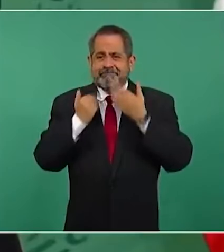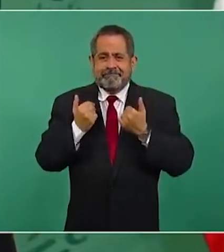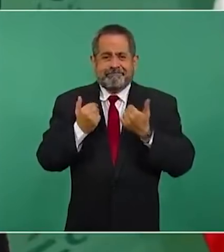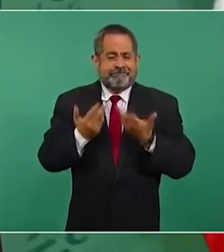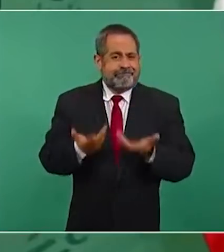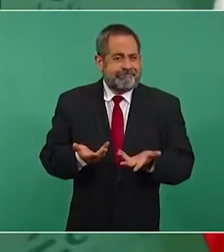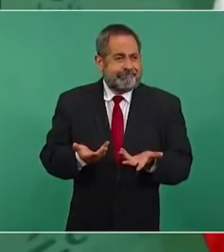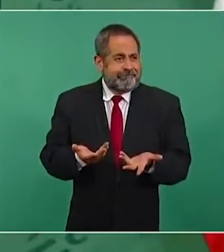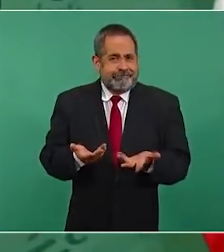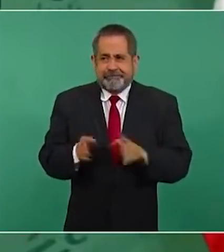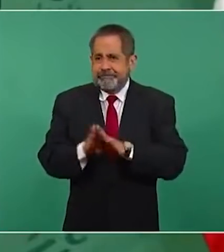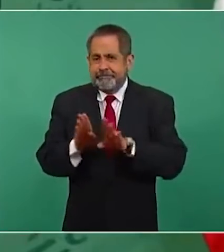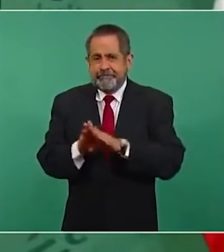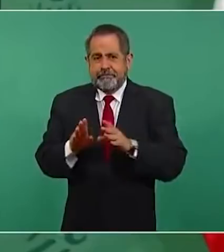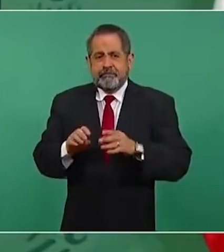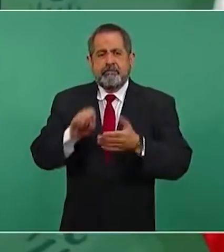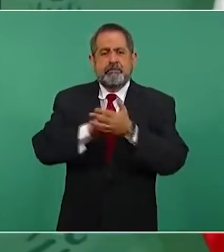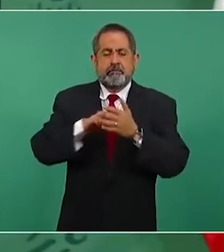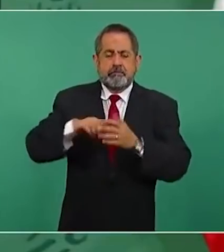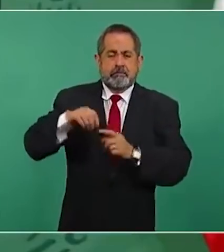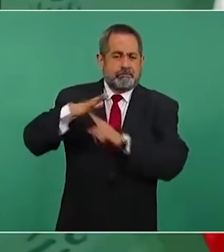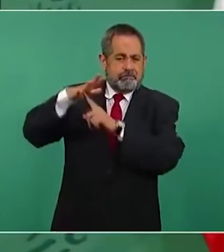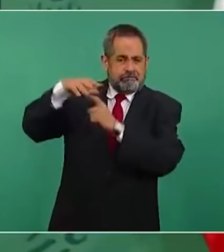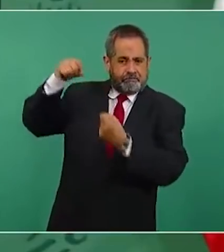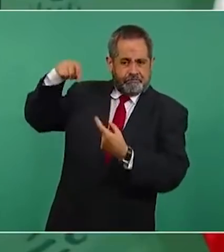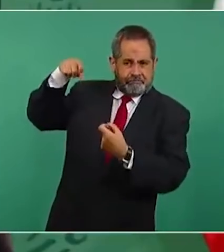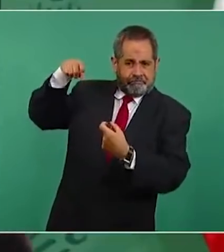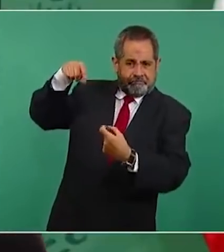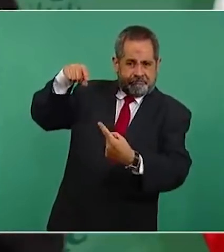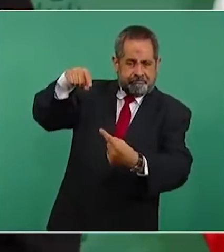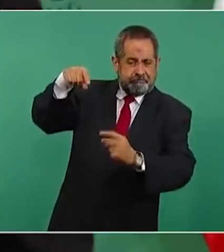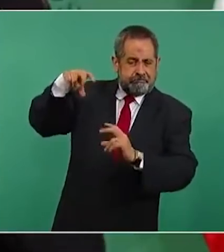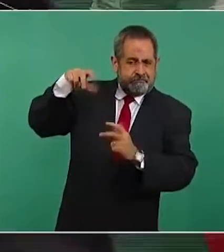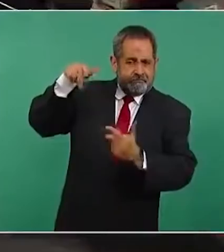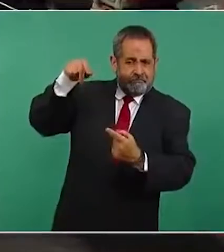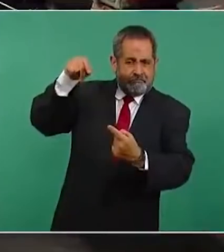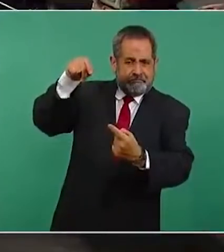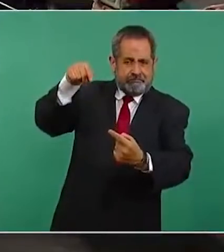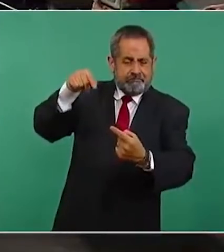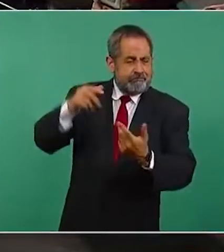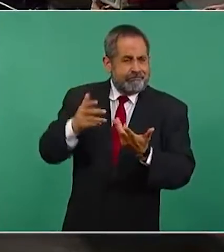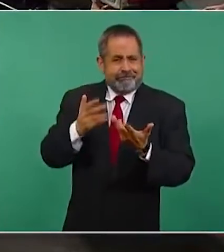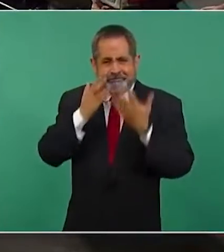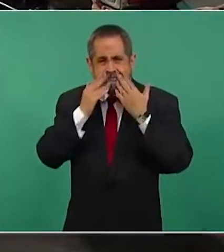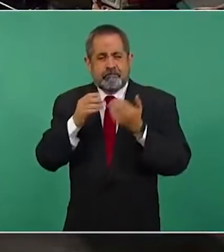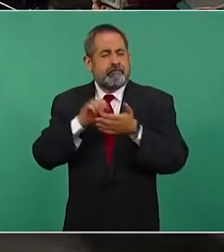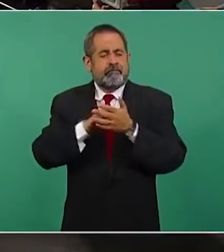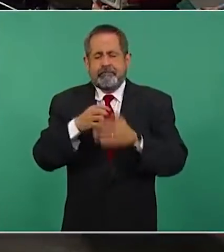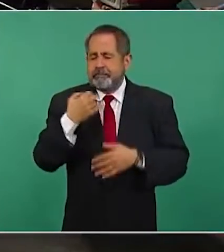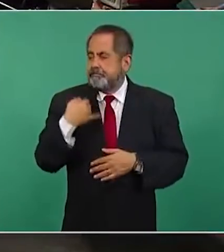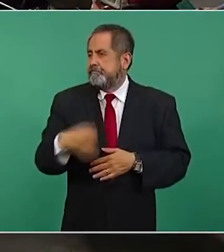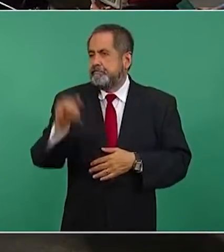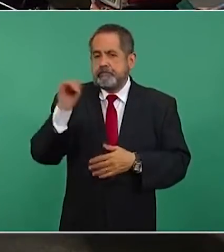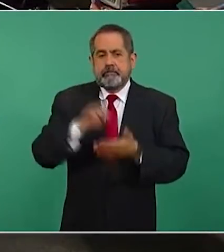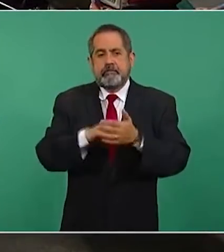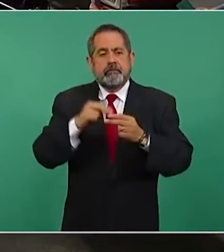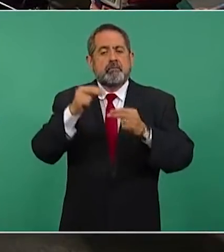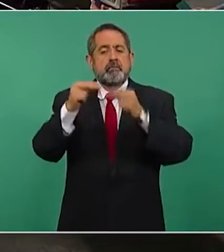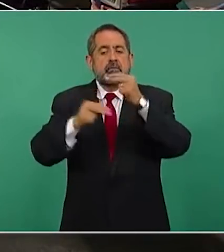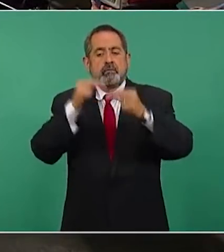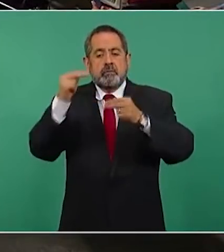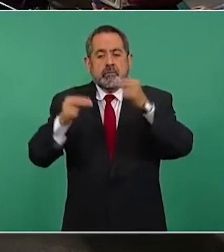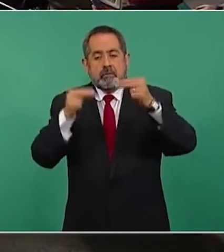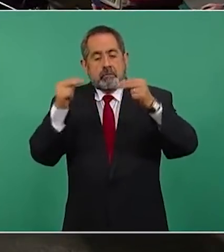en caso de la señal de satélite parece increíble pero si está nublado ya no se